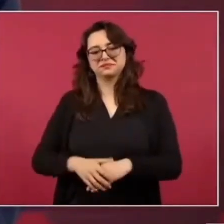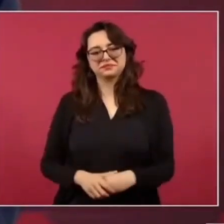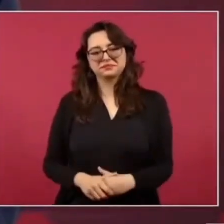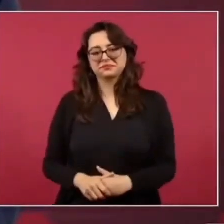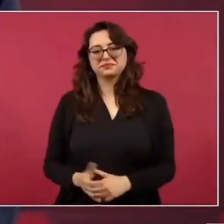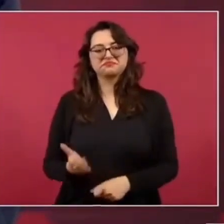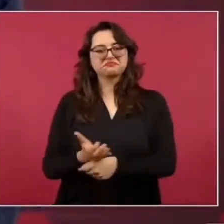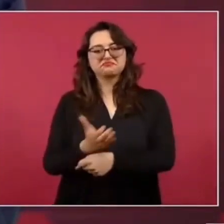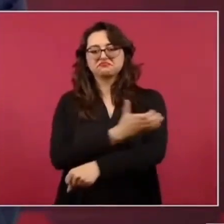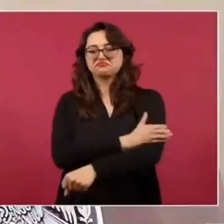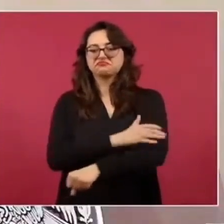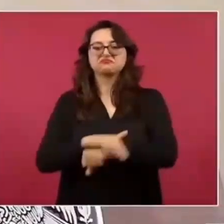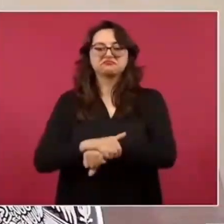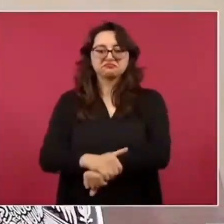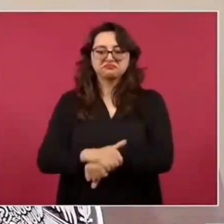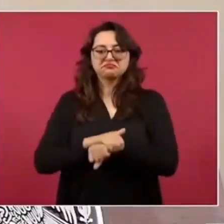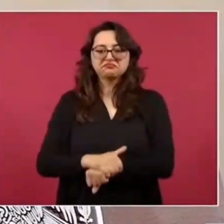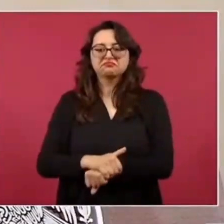compañero, amigo.